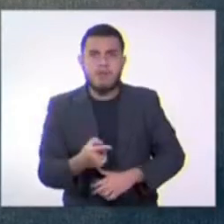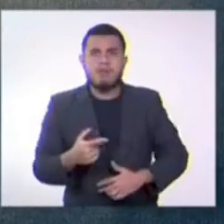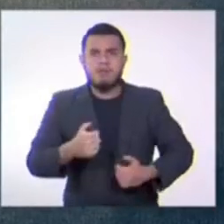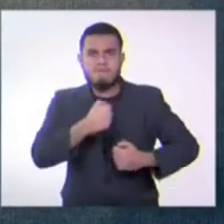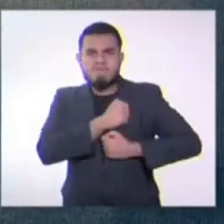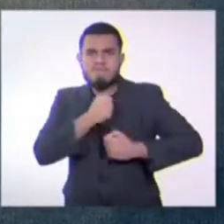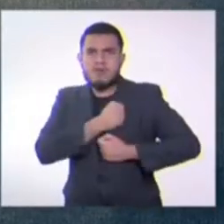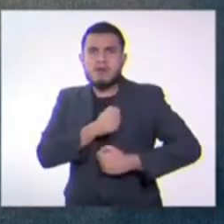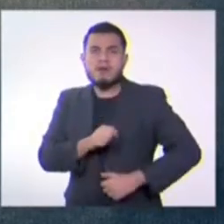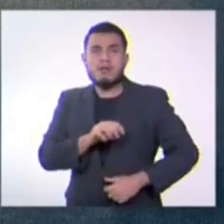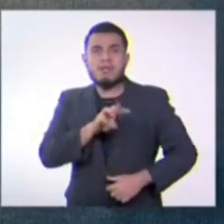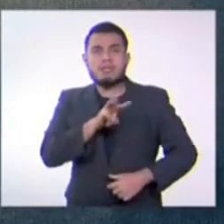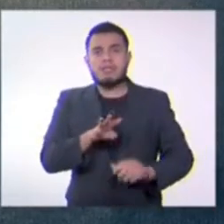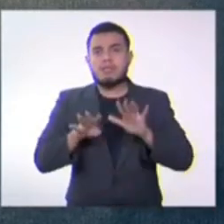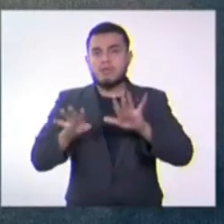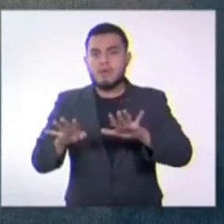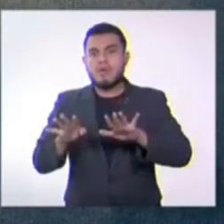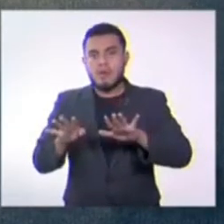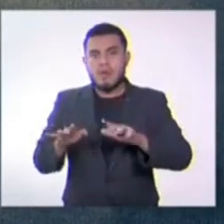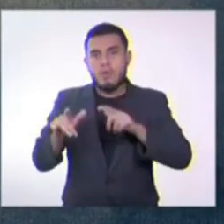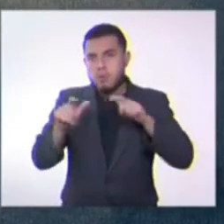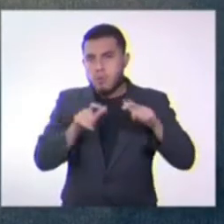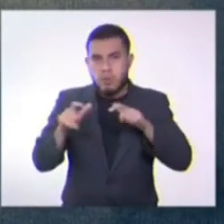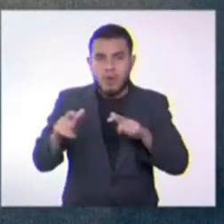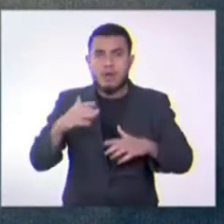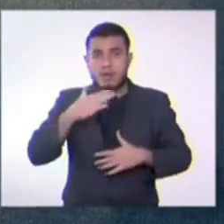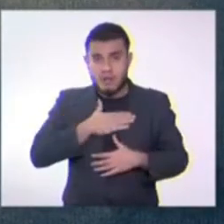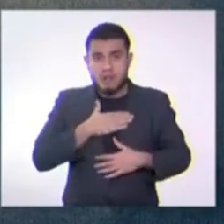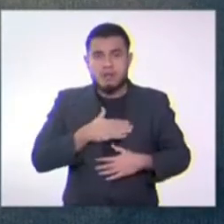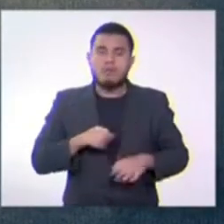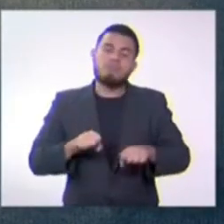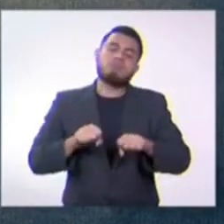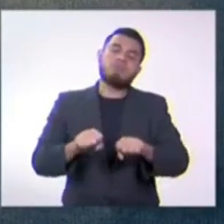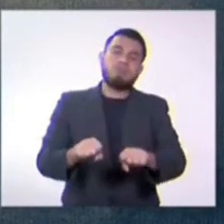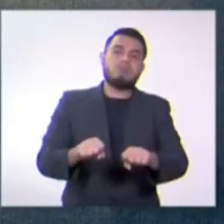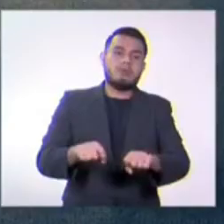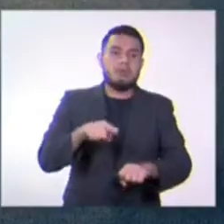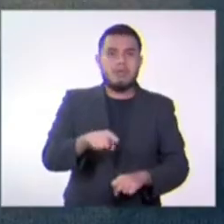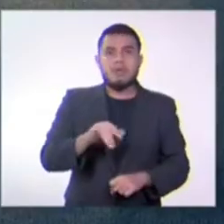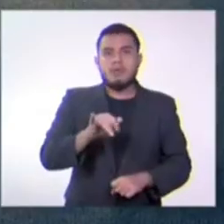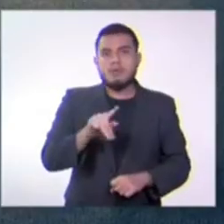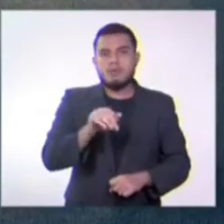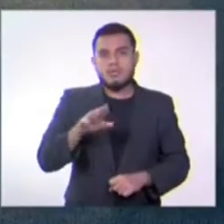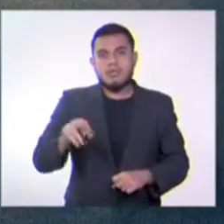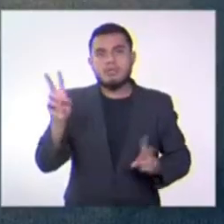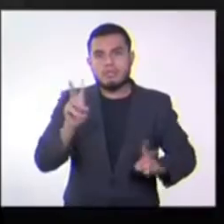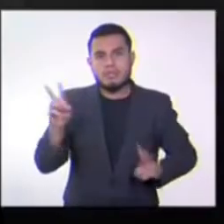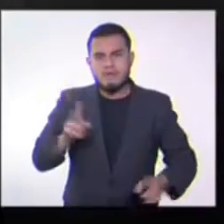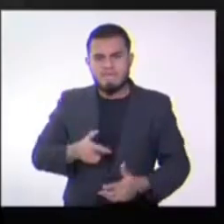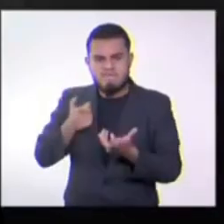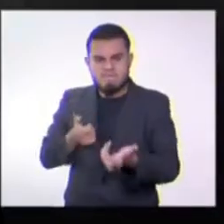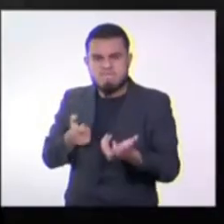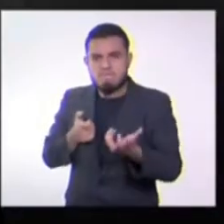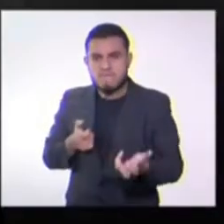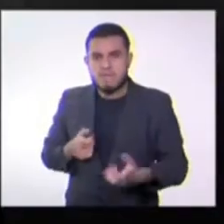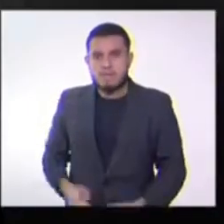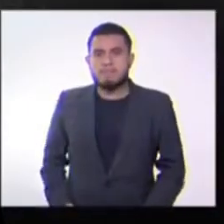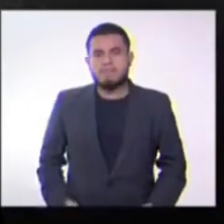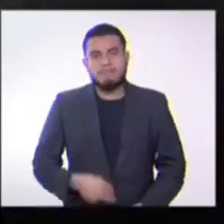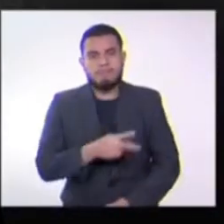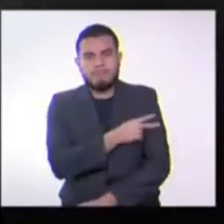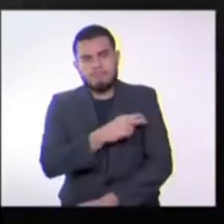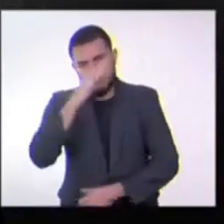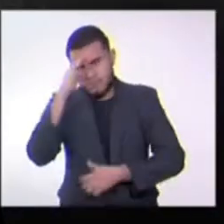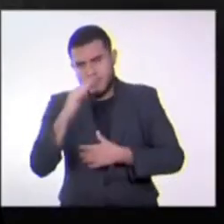los 39 años. Mis restos se encuentran en el cementerio de los Ilustres de San Salvador. Fui presidente de El Salvador